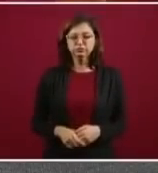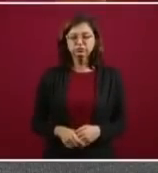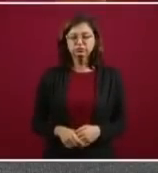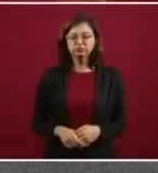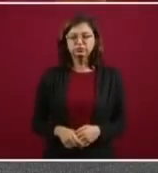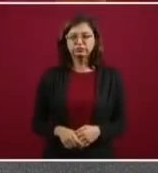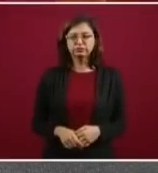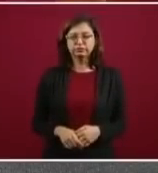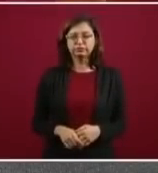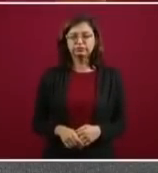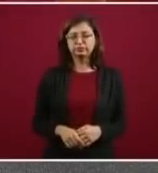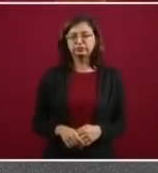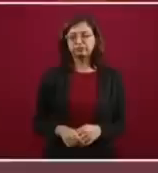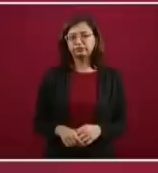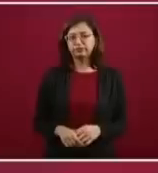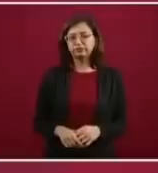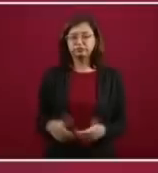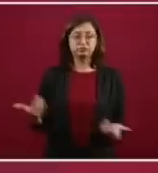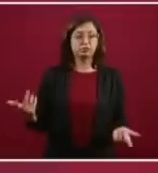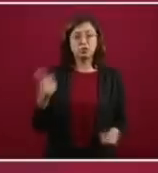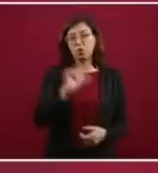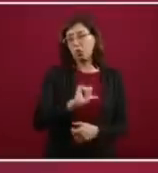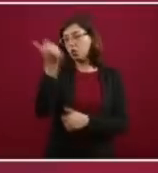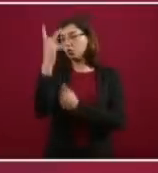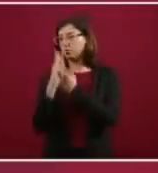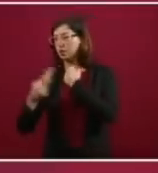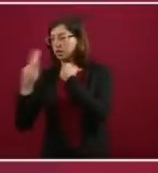¿Empresas extranjeras o nacionales?